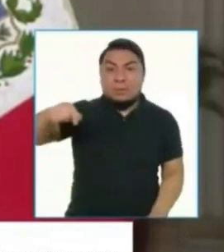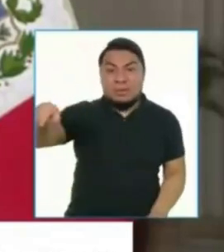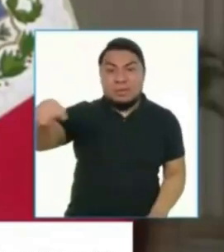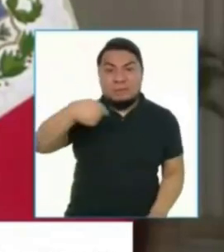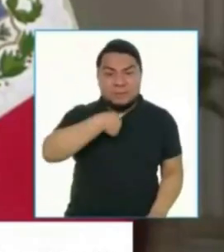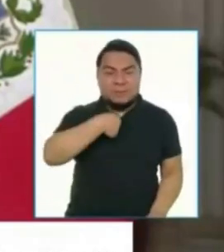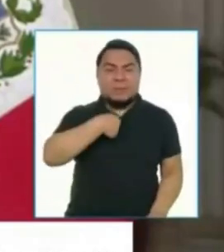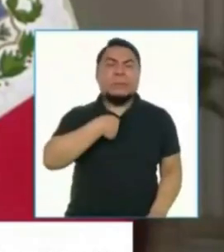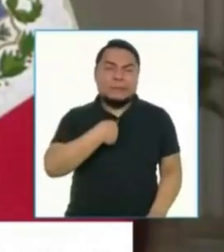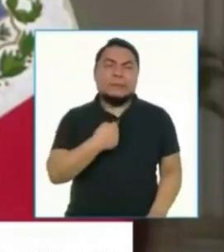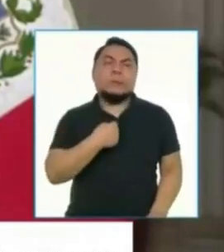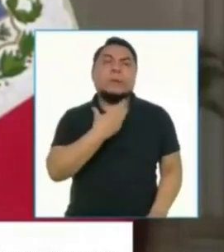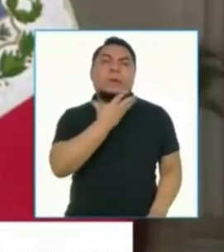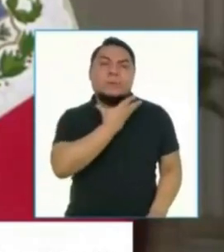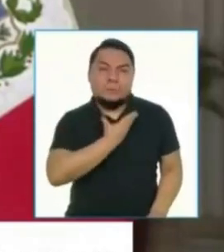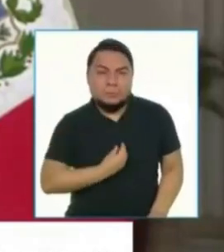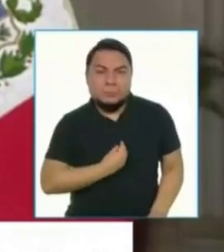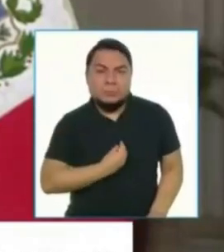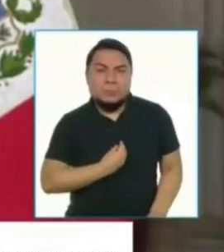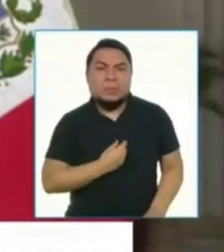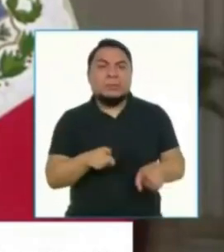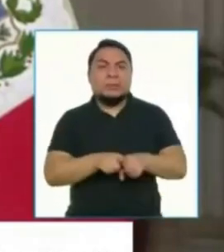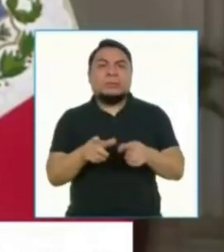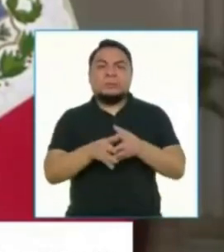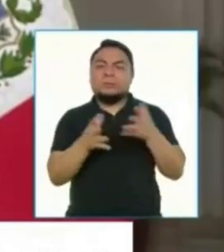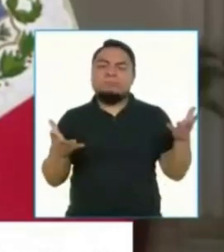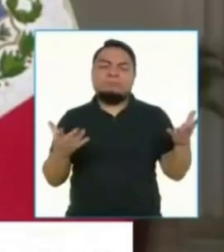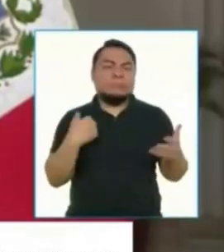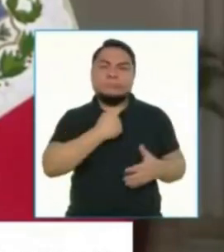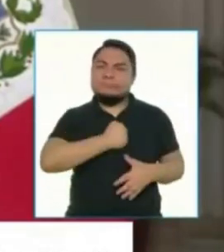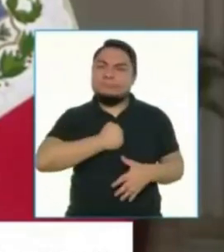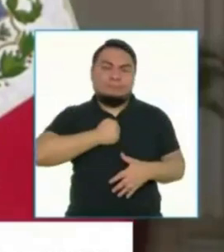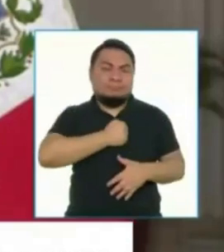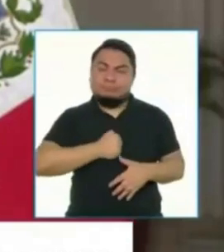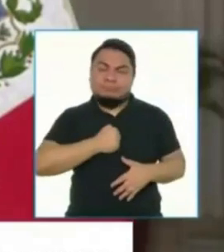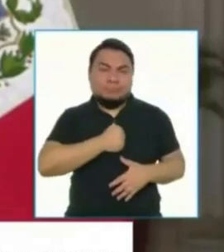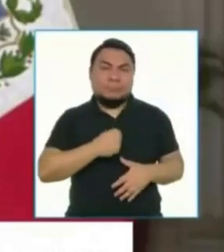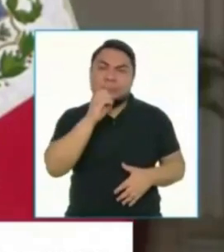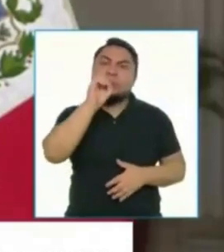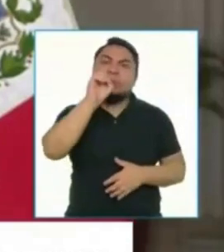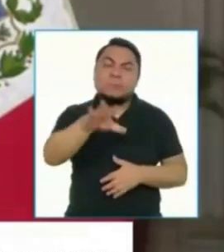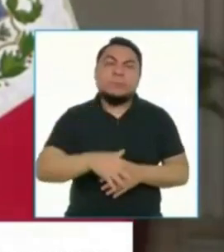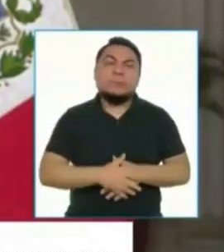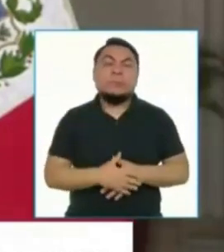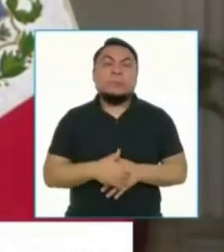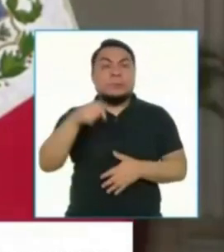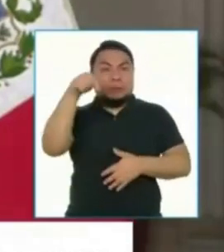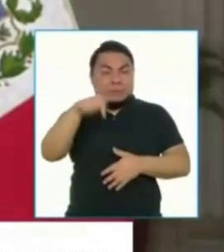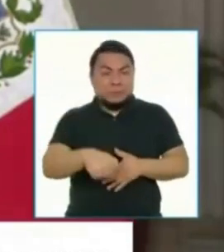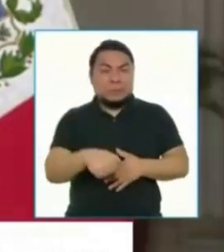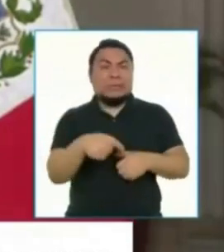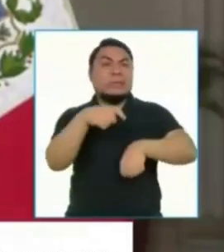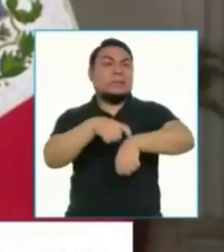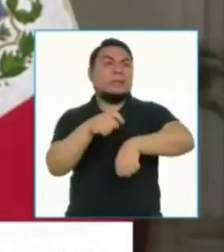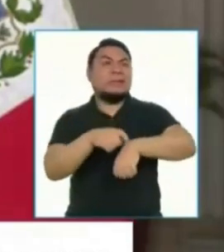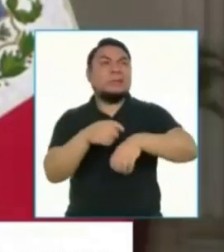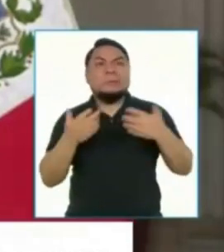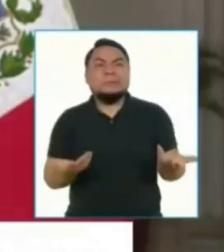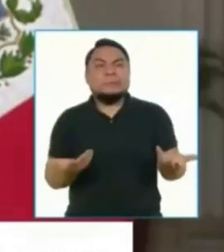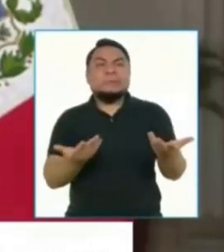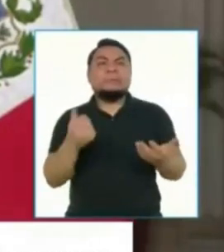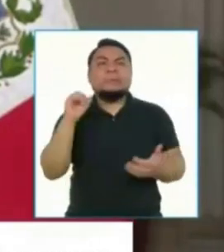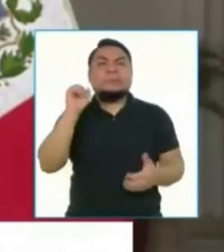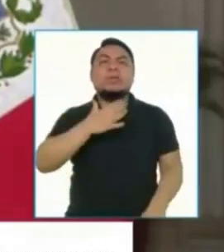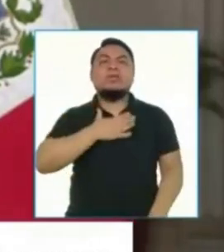Merino. Quien sea, va a ser otro. Y, de hecho, que no va a ser Larcón como presidente de la Comisión de Fiscalización. Lo más probable es que